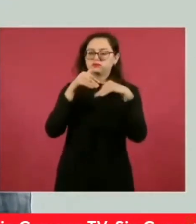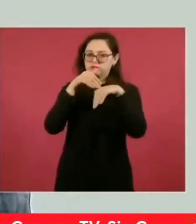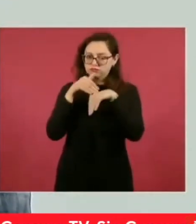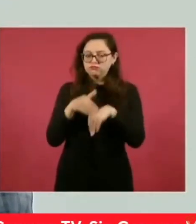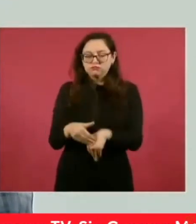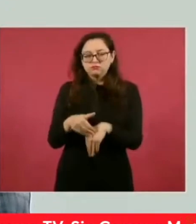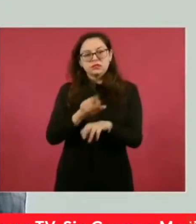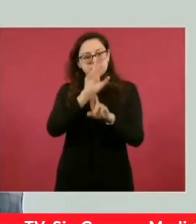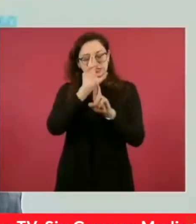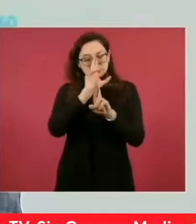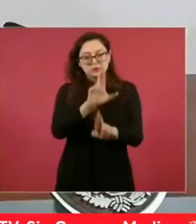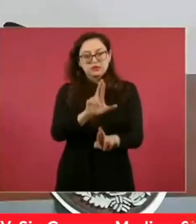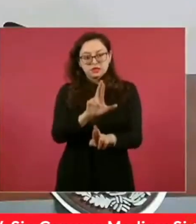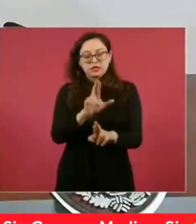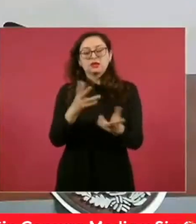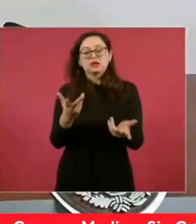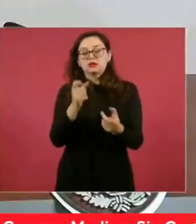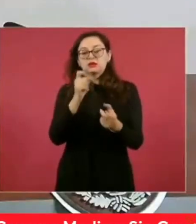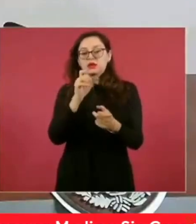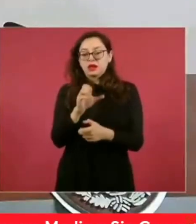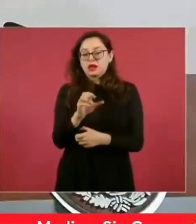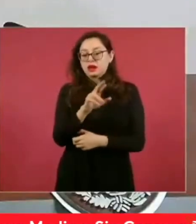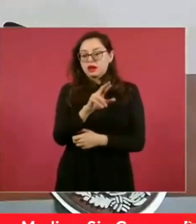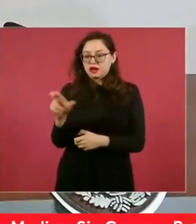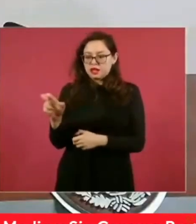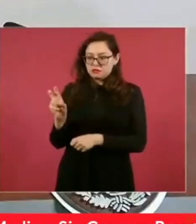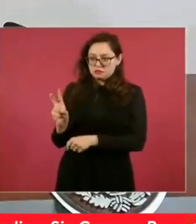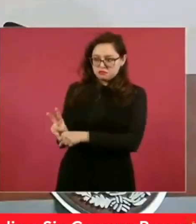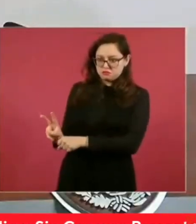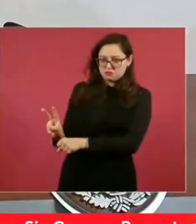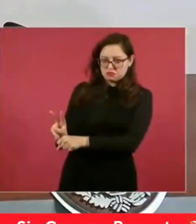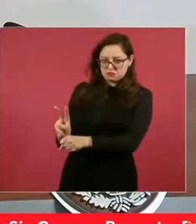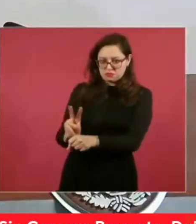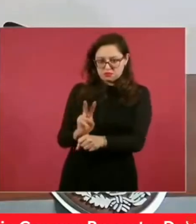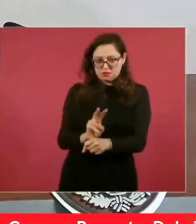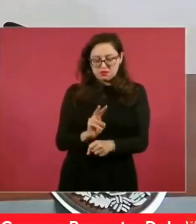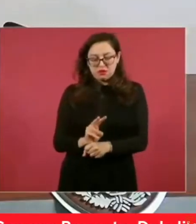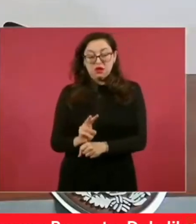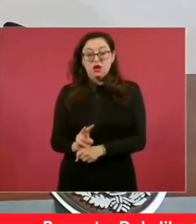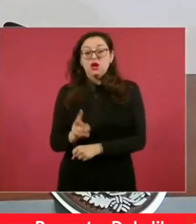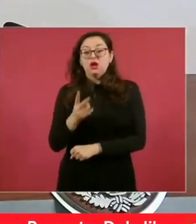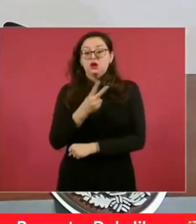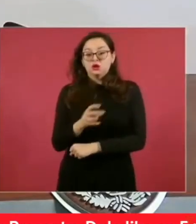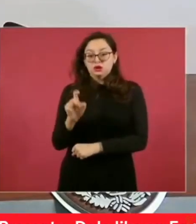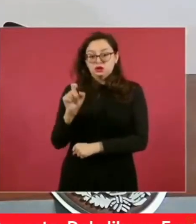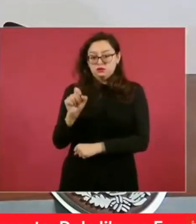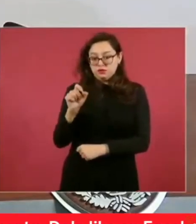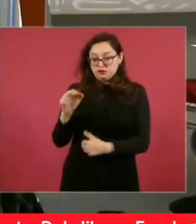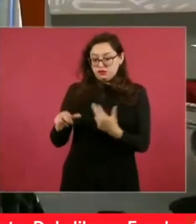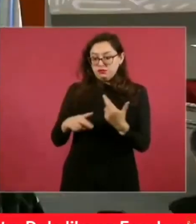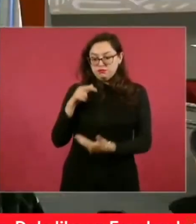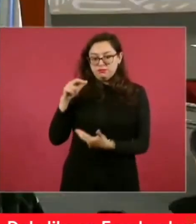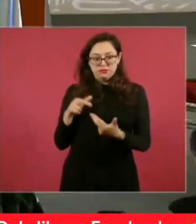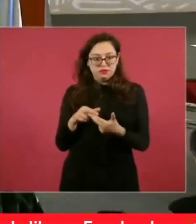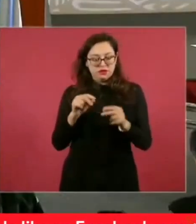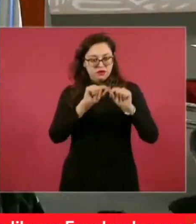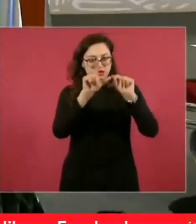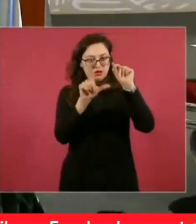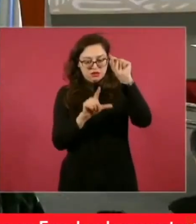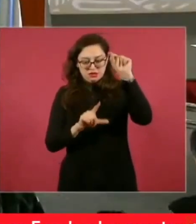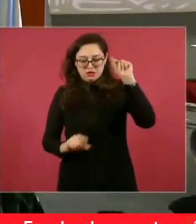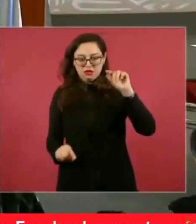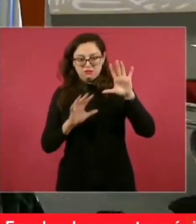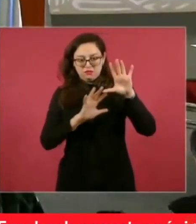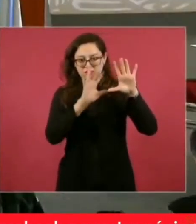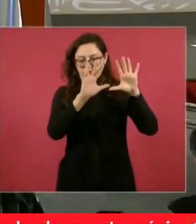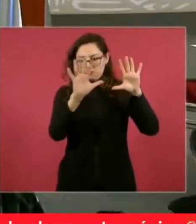cada región, como lo hace la Comisión Reguladora de Energía en estas 220 regiones. Sin embargo, y hace muchísimo